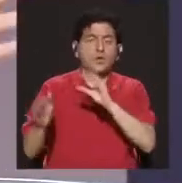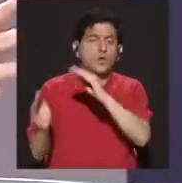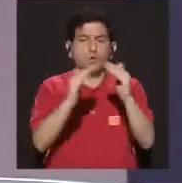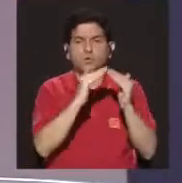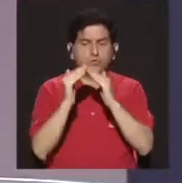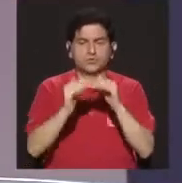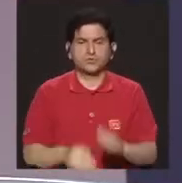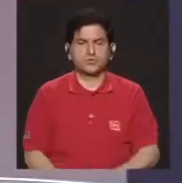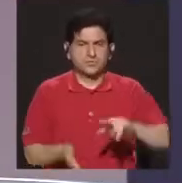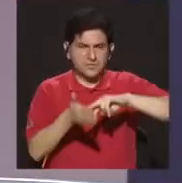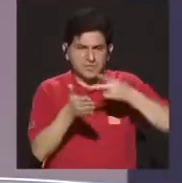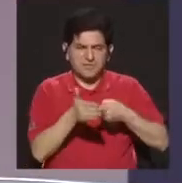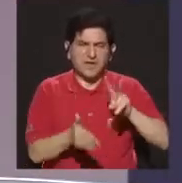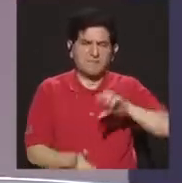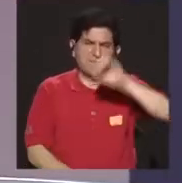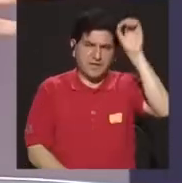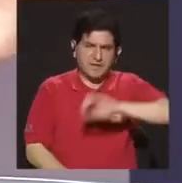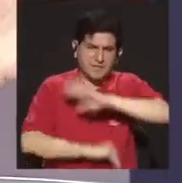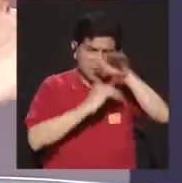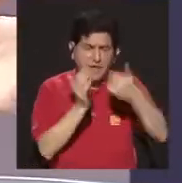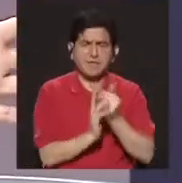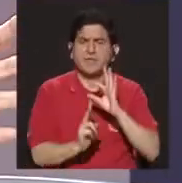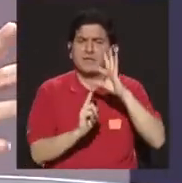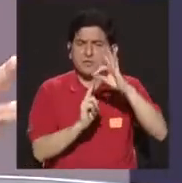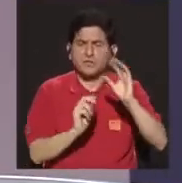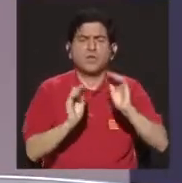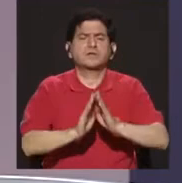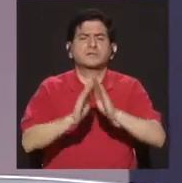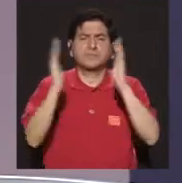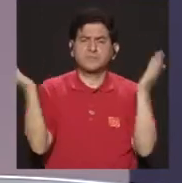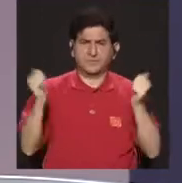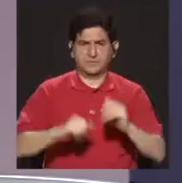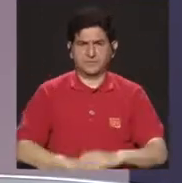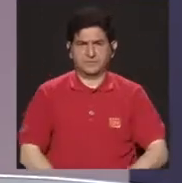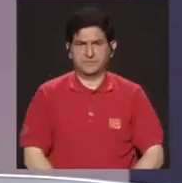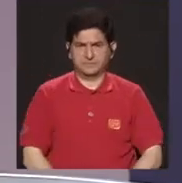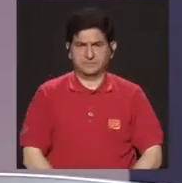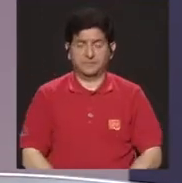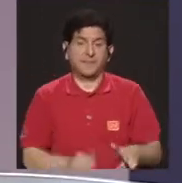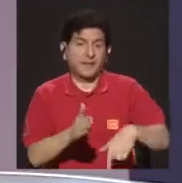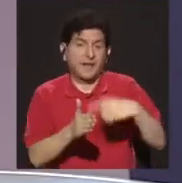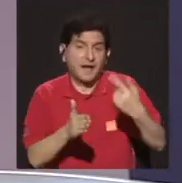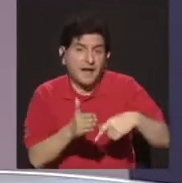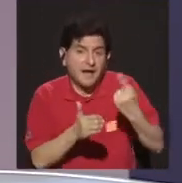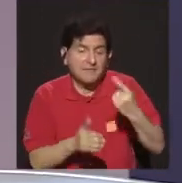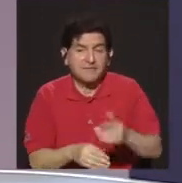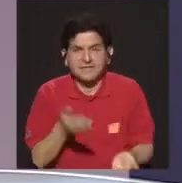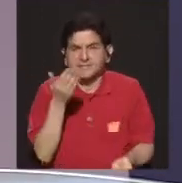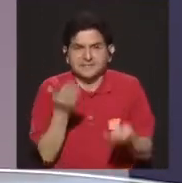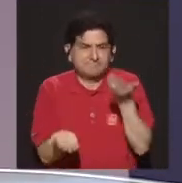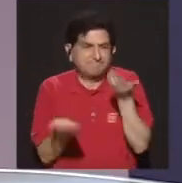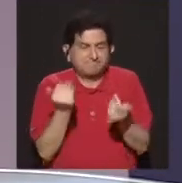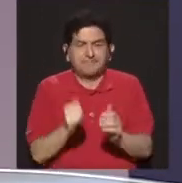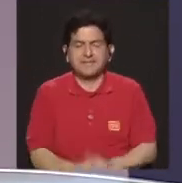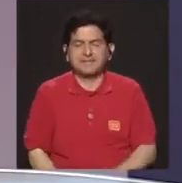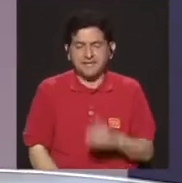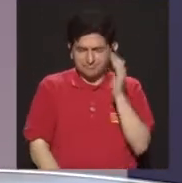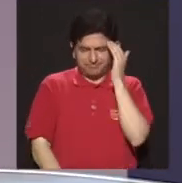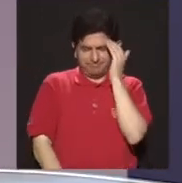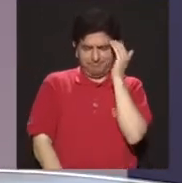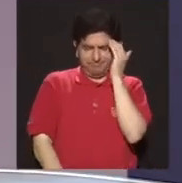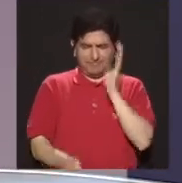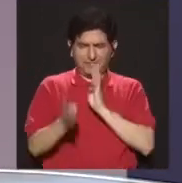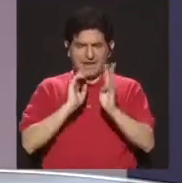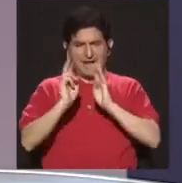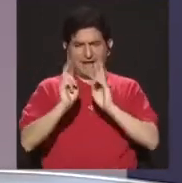representarían al real de un 20 por ciento de todas las posibilidades que se van a abrir entonces a veces hay que hay que tener pues sensatez a la hora de